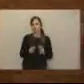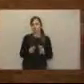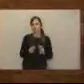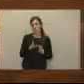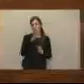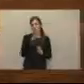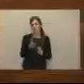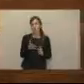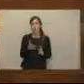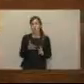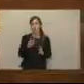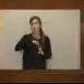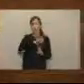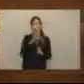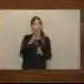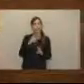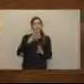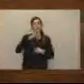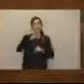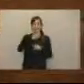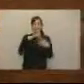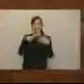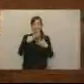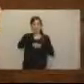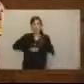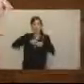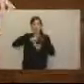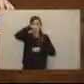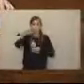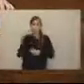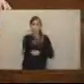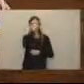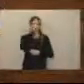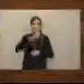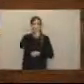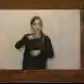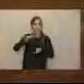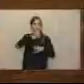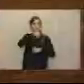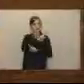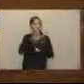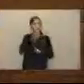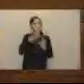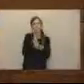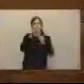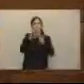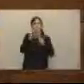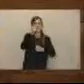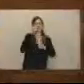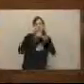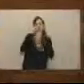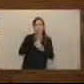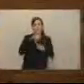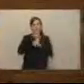olvido con las residencias para ancianos en esta décima legislatura. Son muchas las cuestiones económicas, sociales, laborales